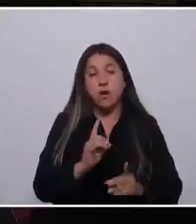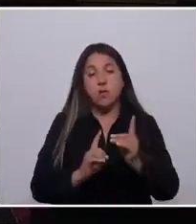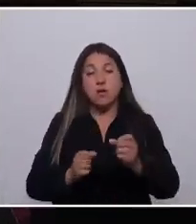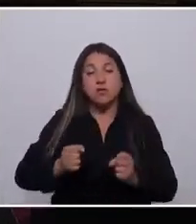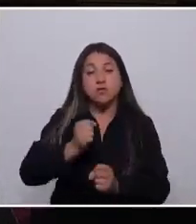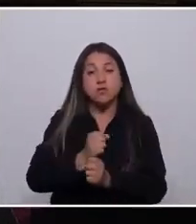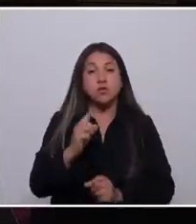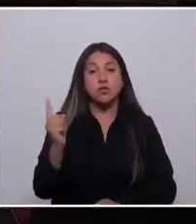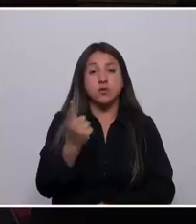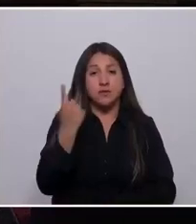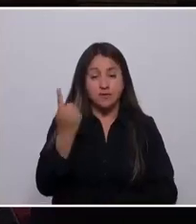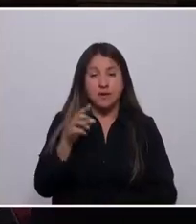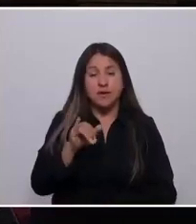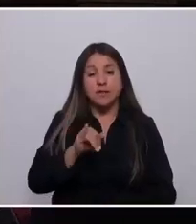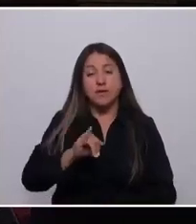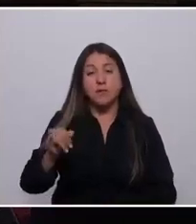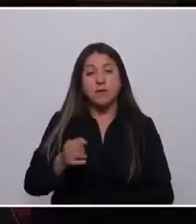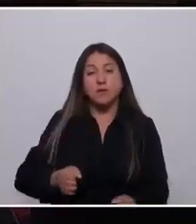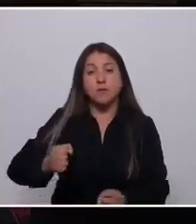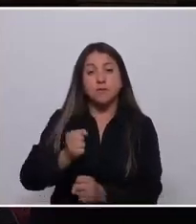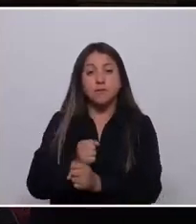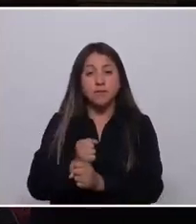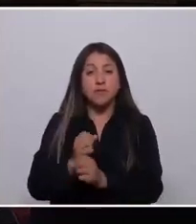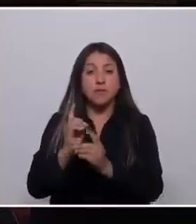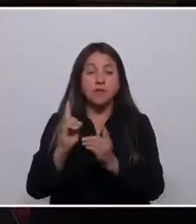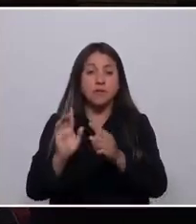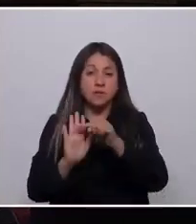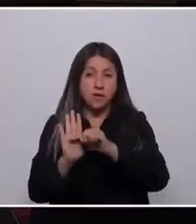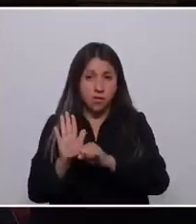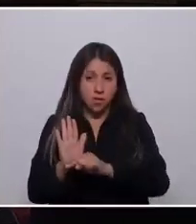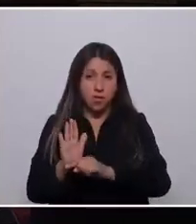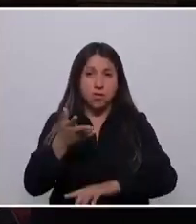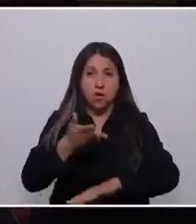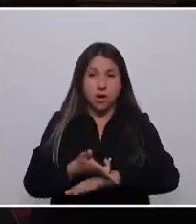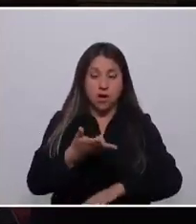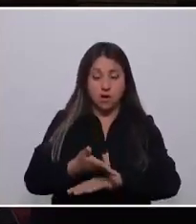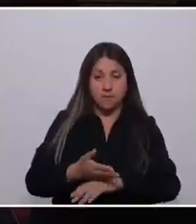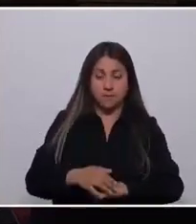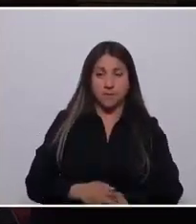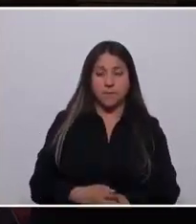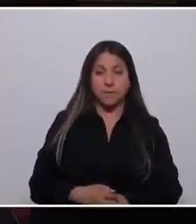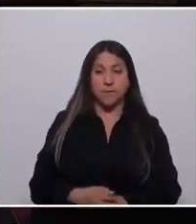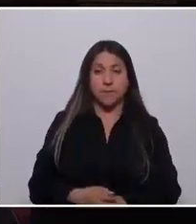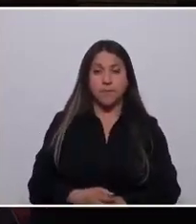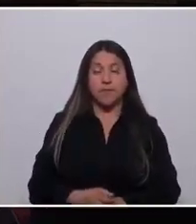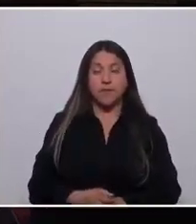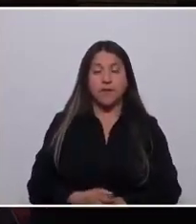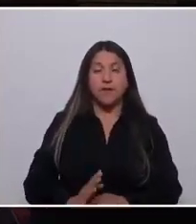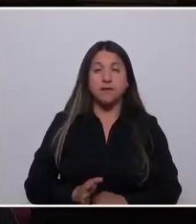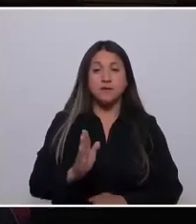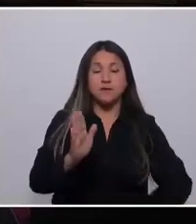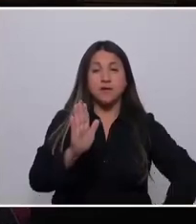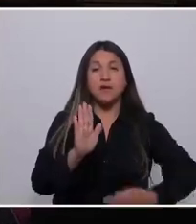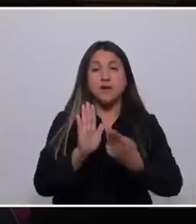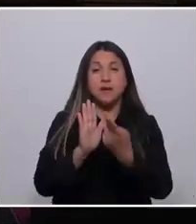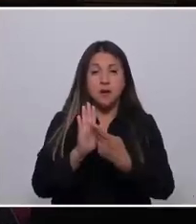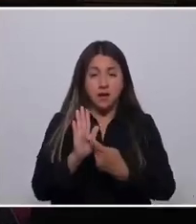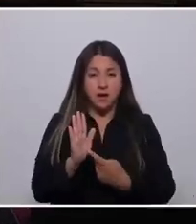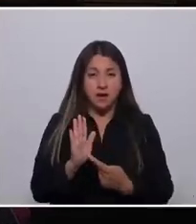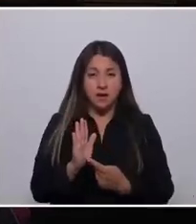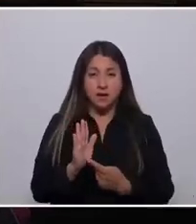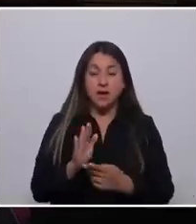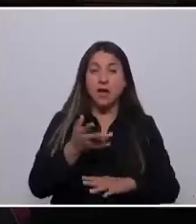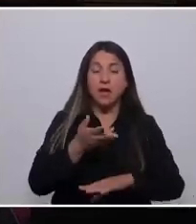global y luego las sustitutivas parciales, si es que las hay. Siguen vigentes las reglas de que si hay